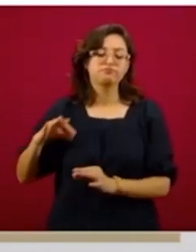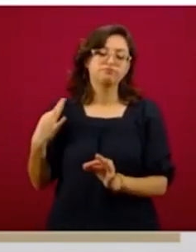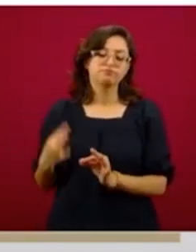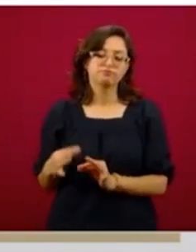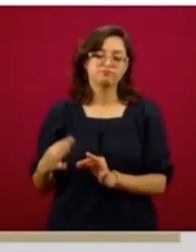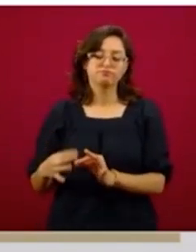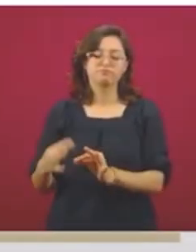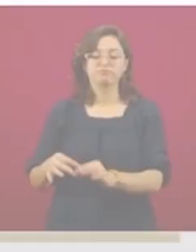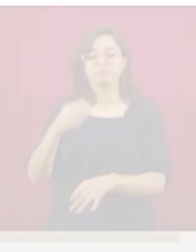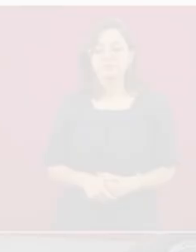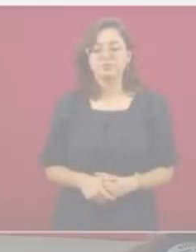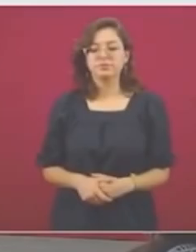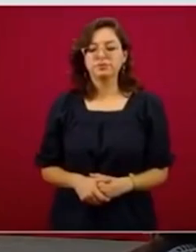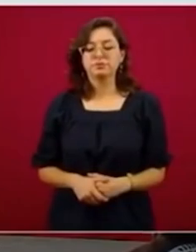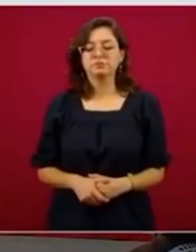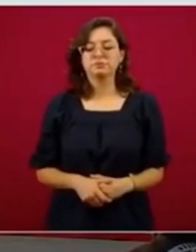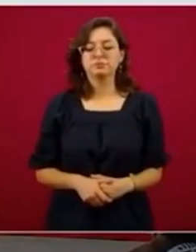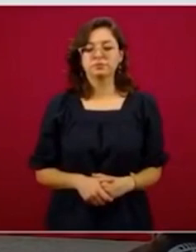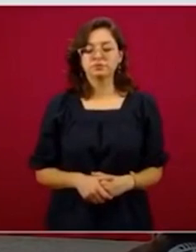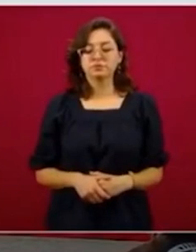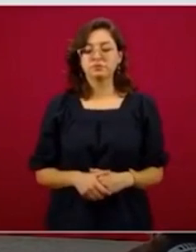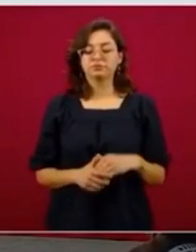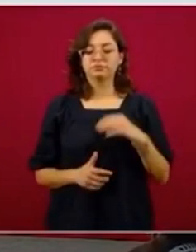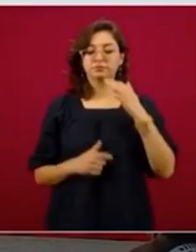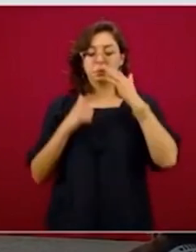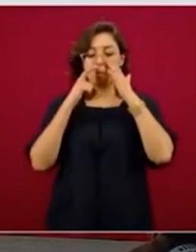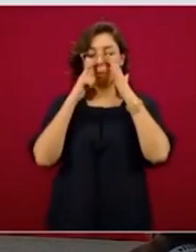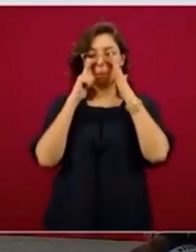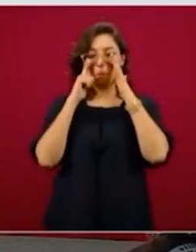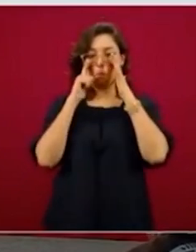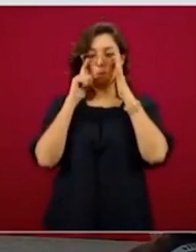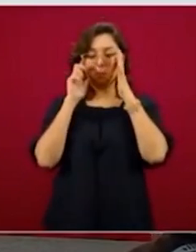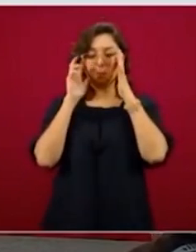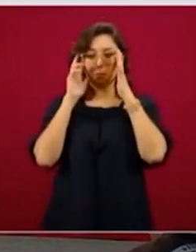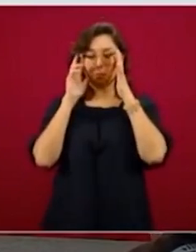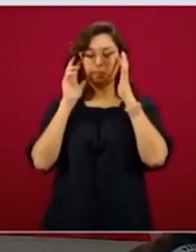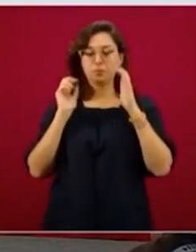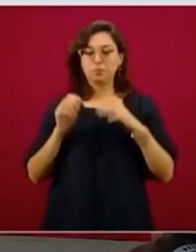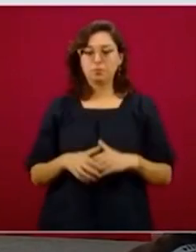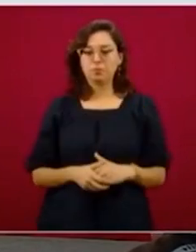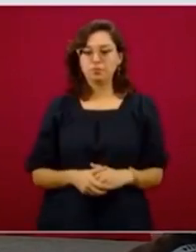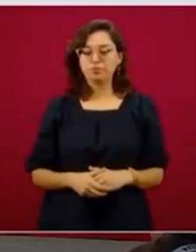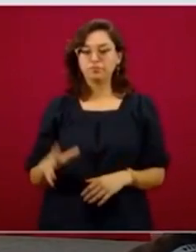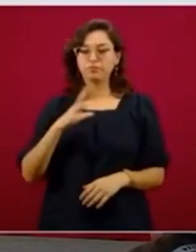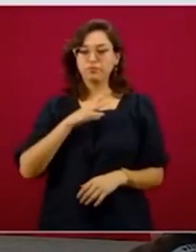su pensión. Bueno, como ustedes ven aquí, lo que hemos sorteado